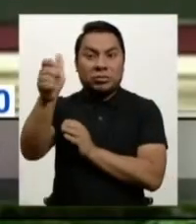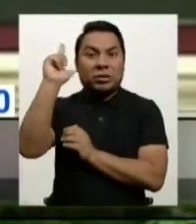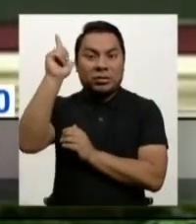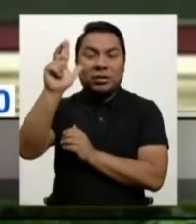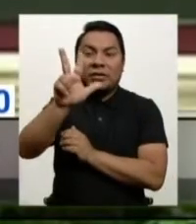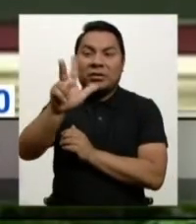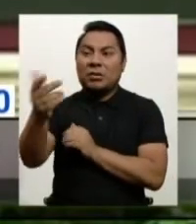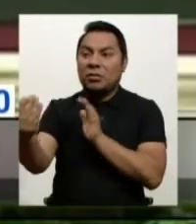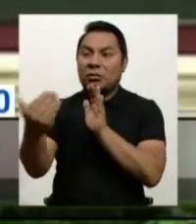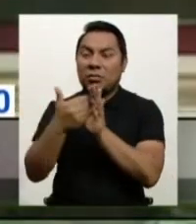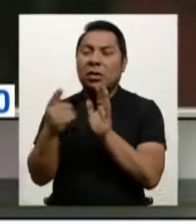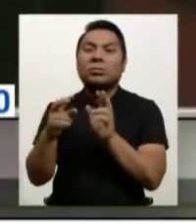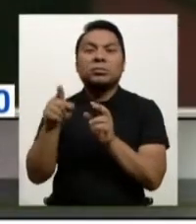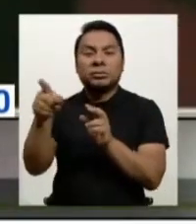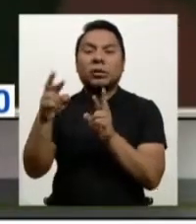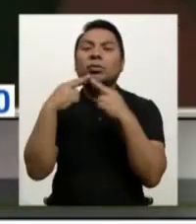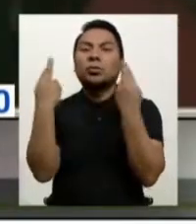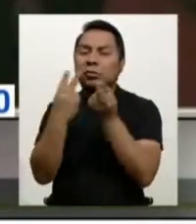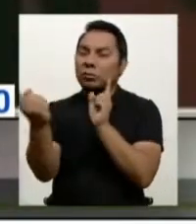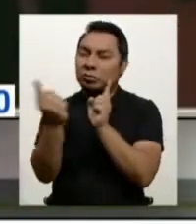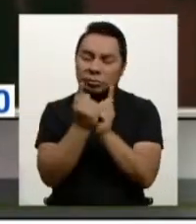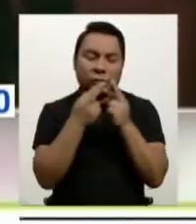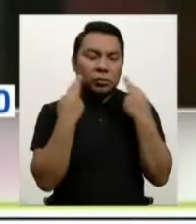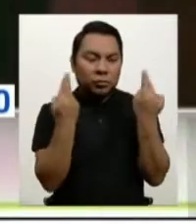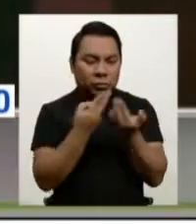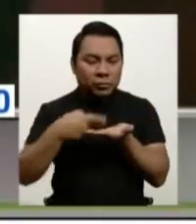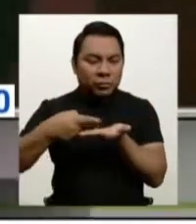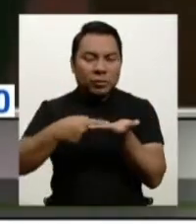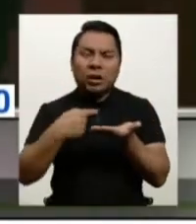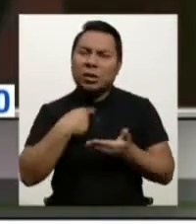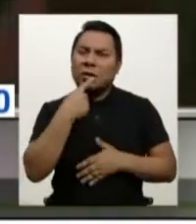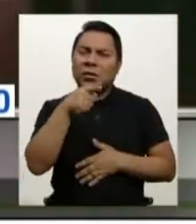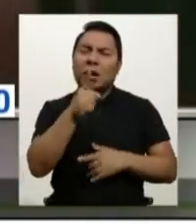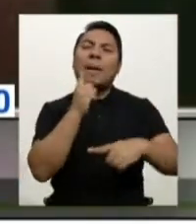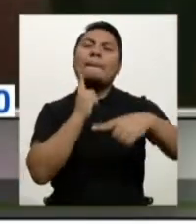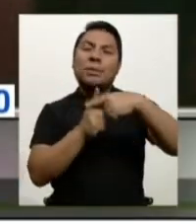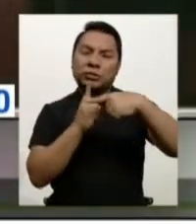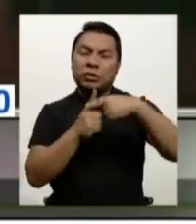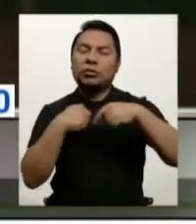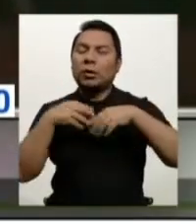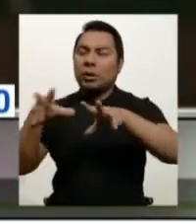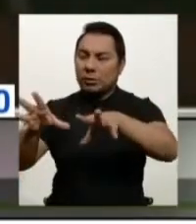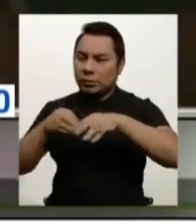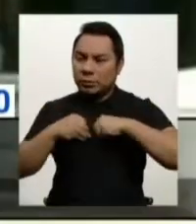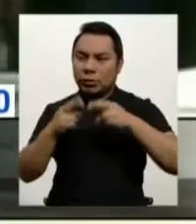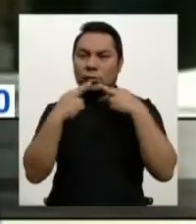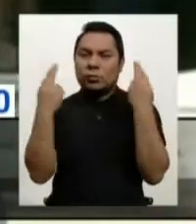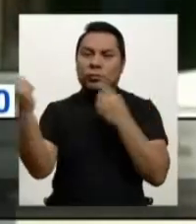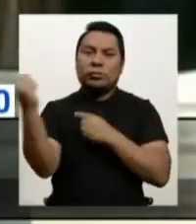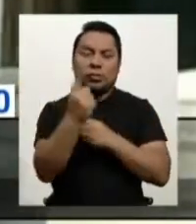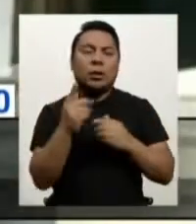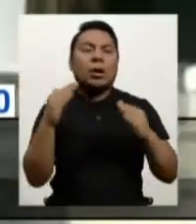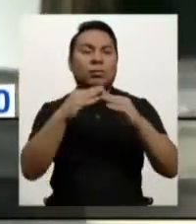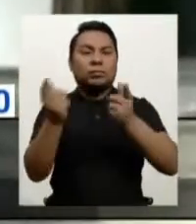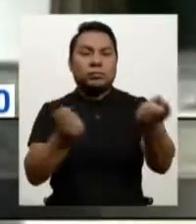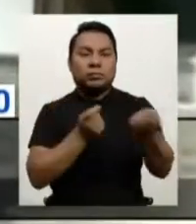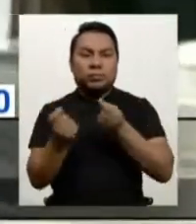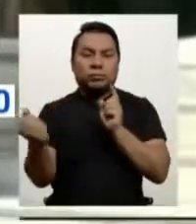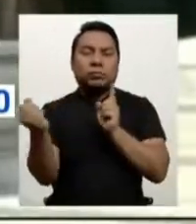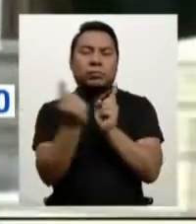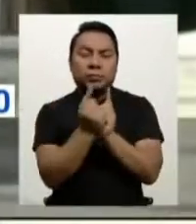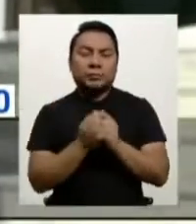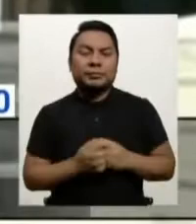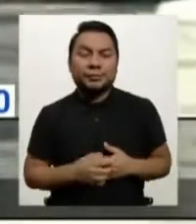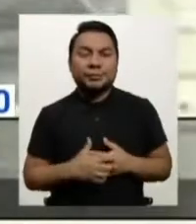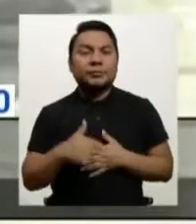reunión cordial, positiva. Lo recibí en el despacho número 1 de Miraflores. Ante la